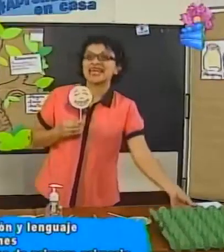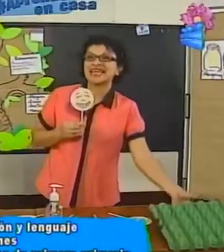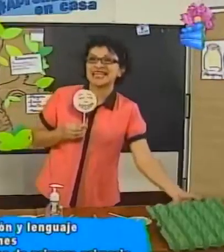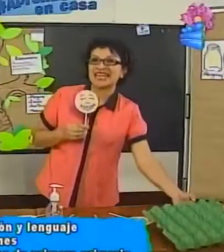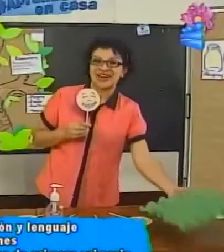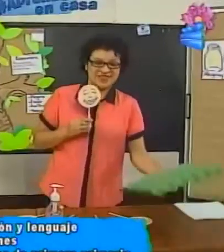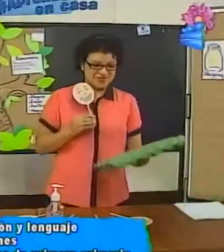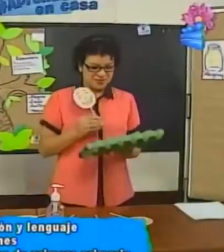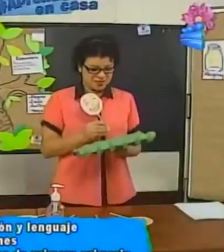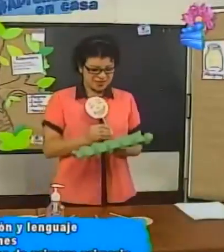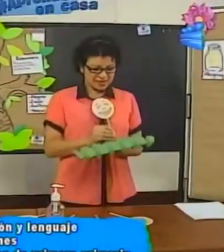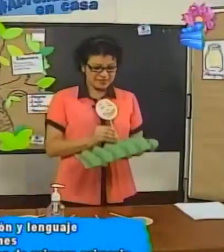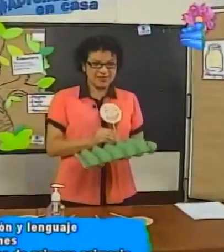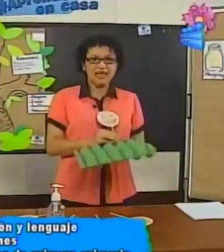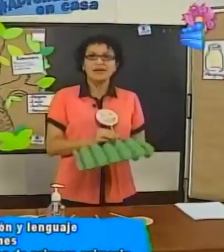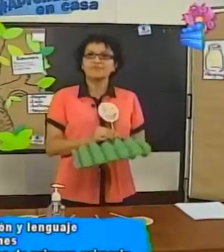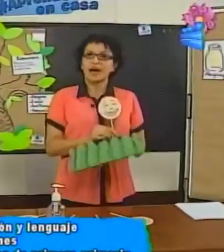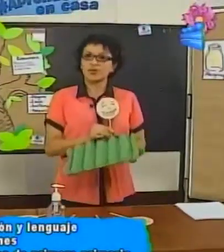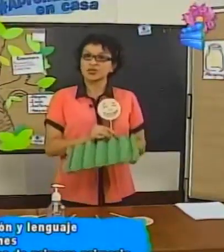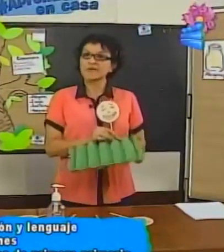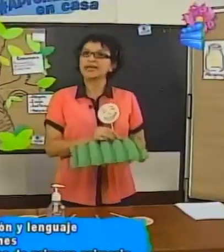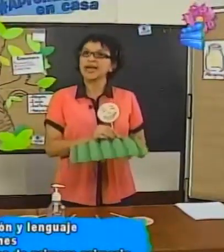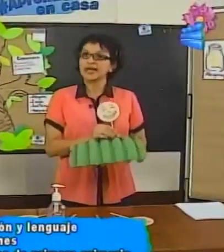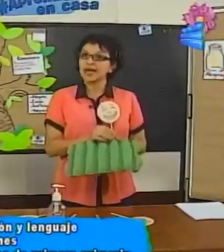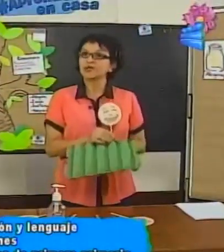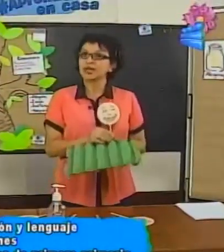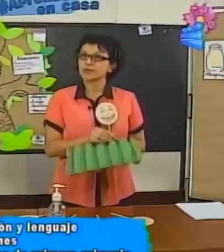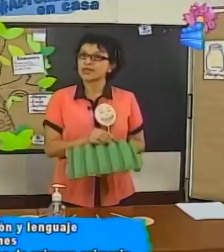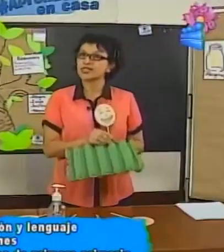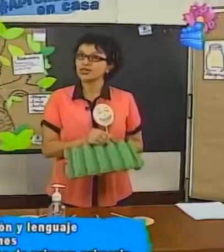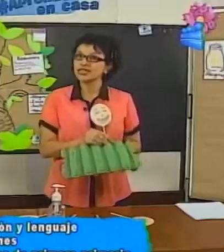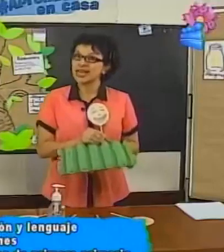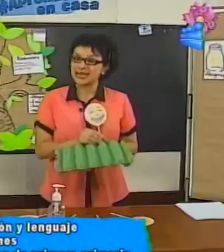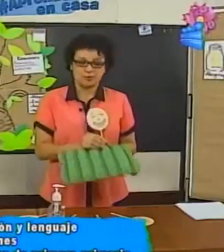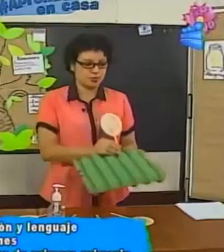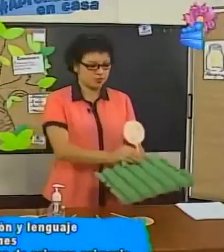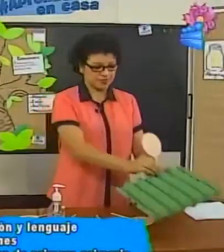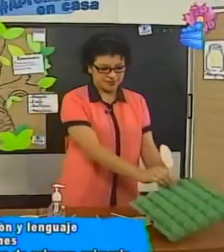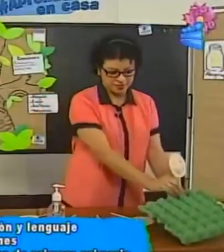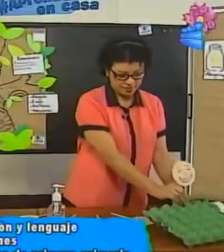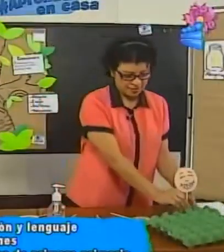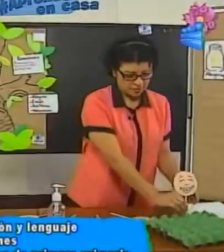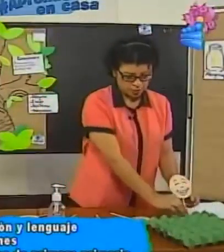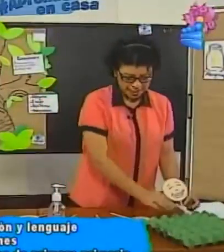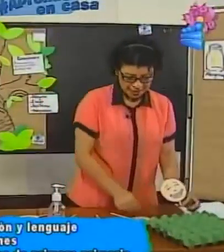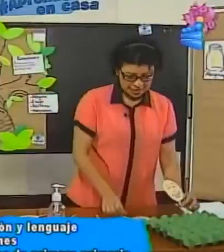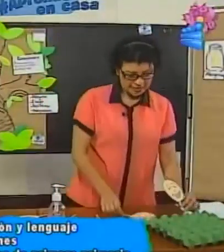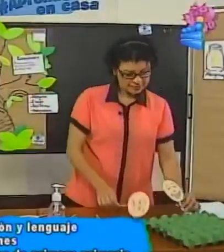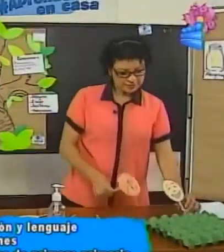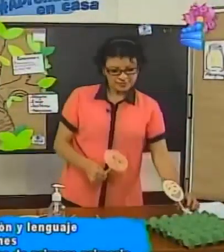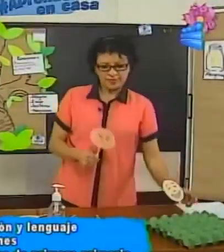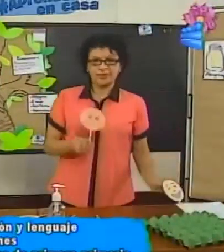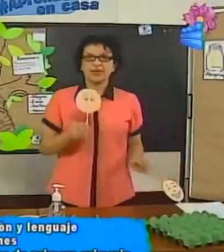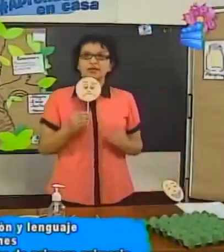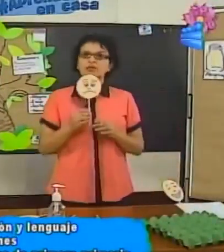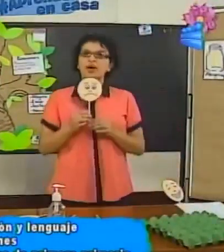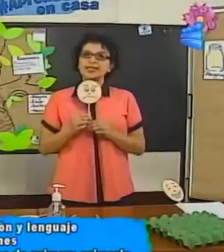alegría. Muy bien. Vamos a ver qué otra expresión tenemos. Por acá.